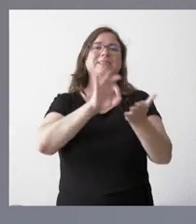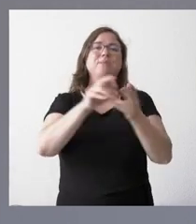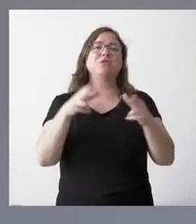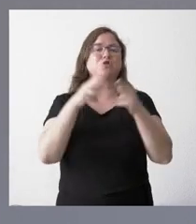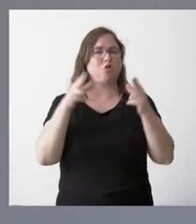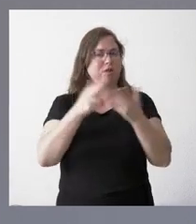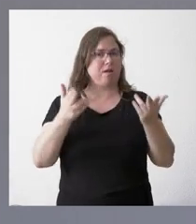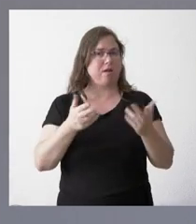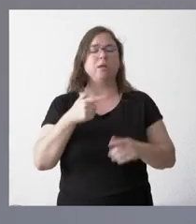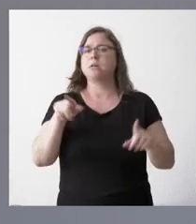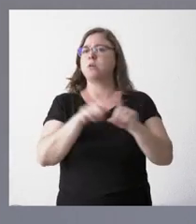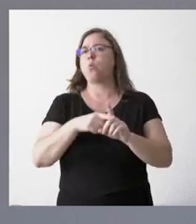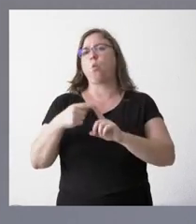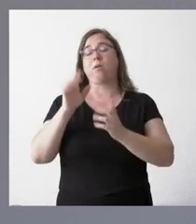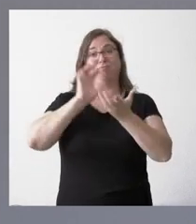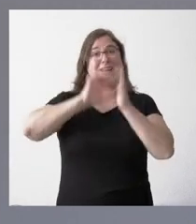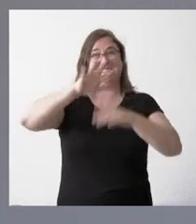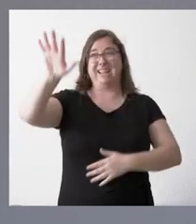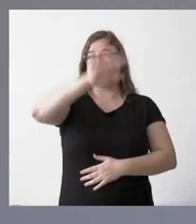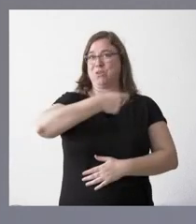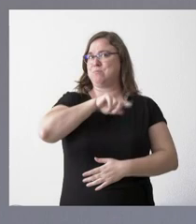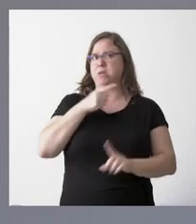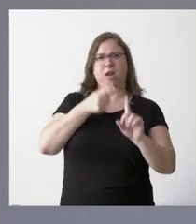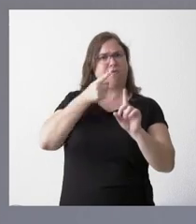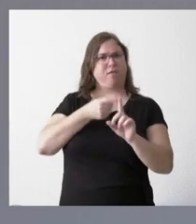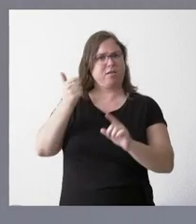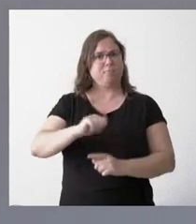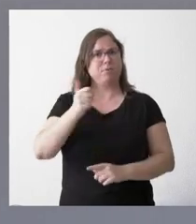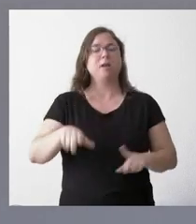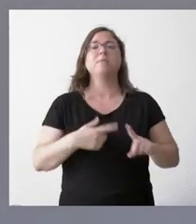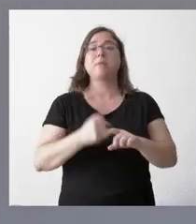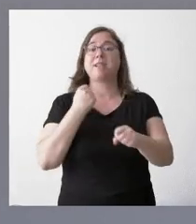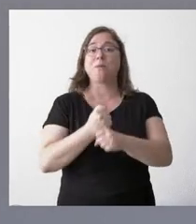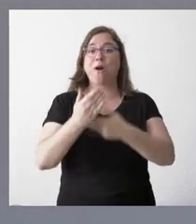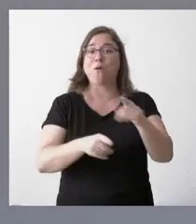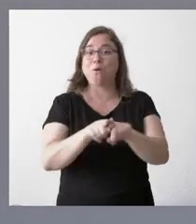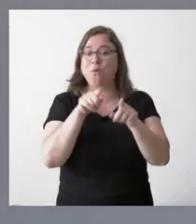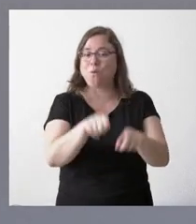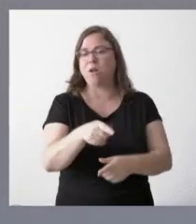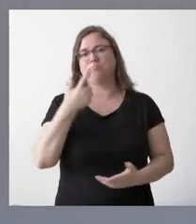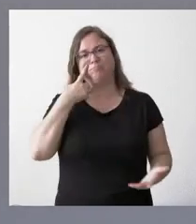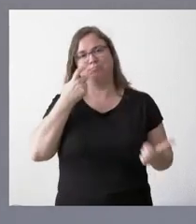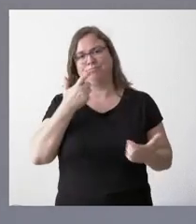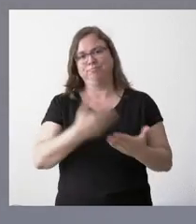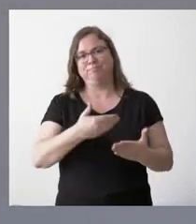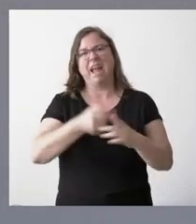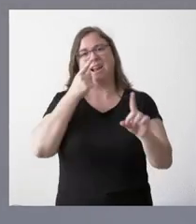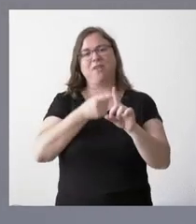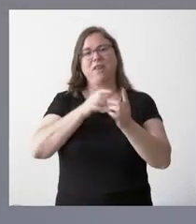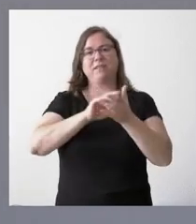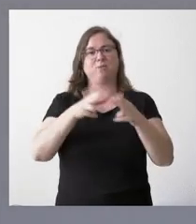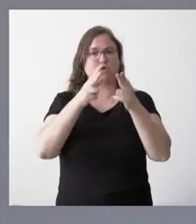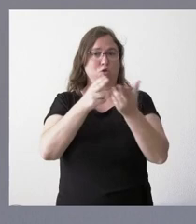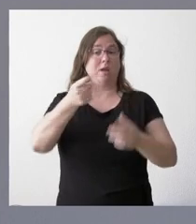sigue siendo una referencia a Castilla y León dentro del contexto nacional, y actuaciones como esta vienen a considerar esta referencia. De la misma manera,